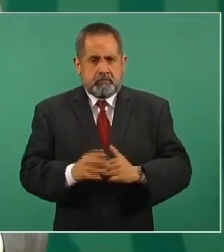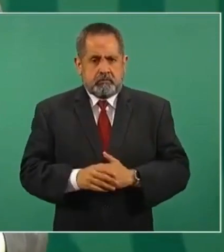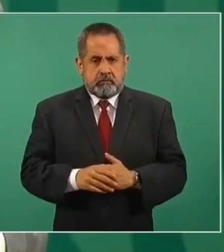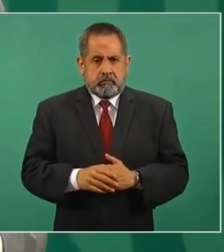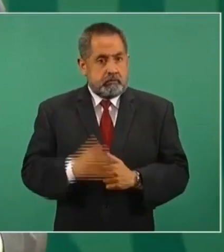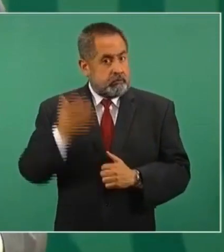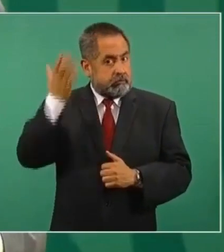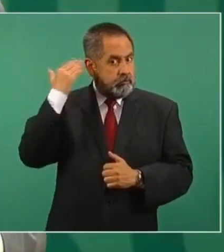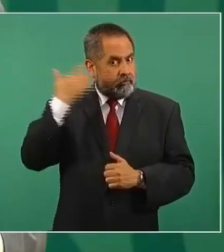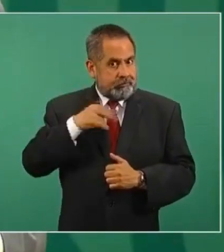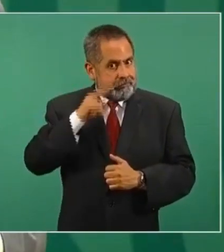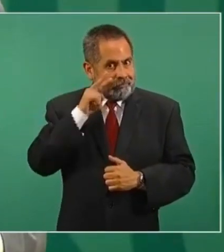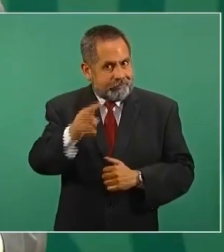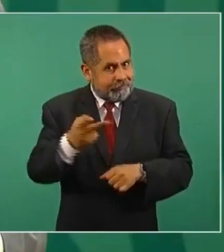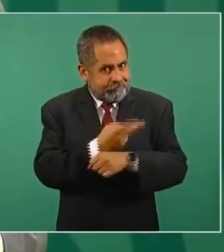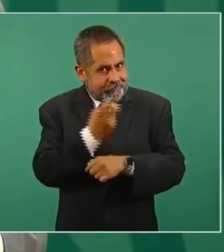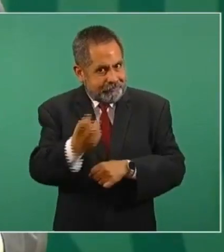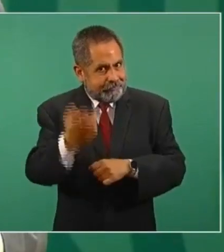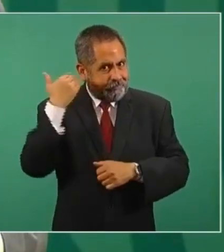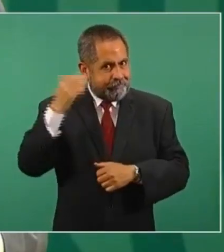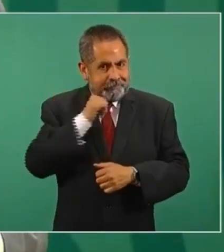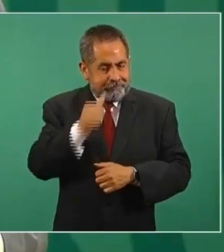Eso no se veía.